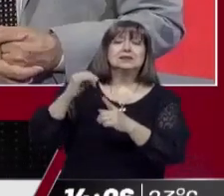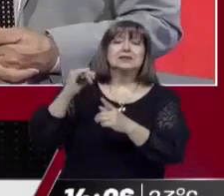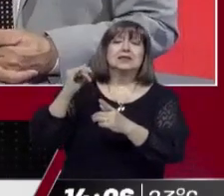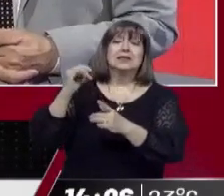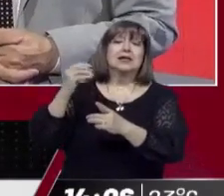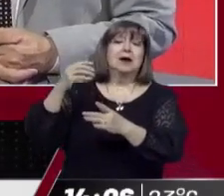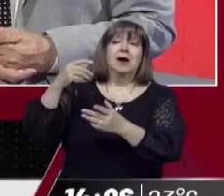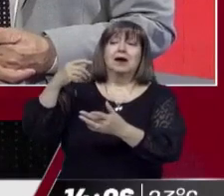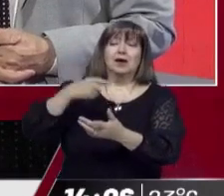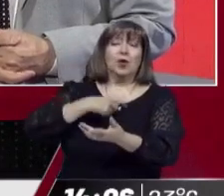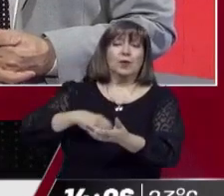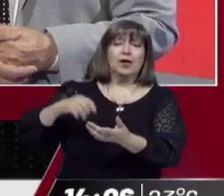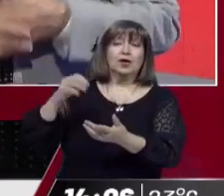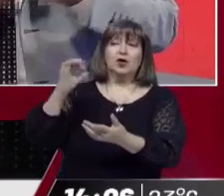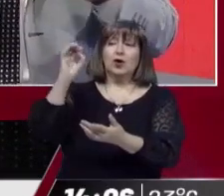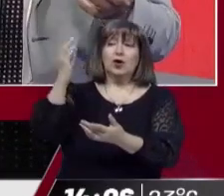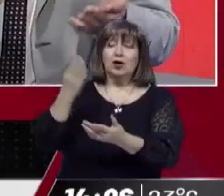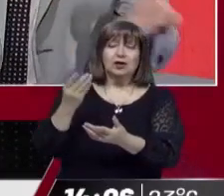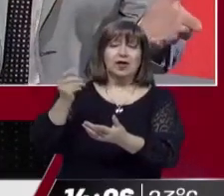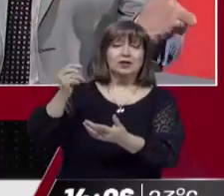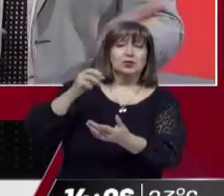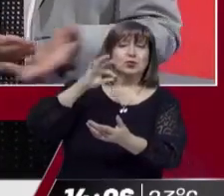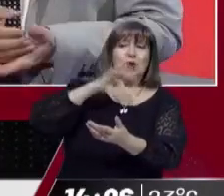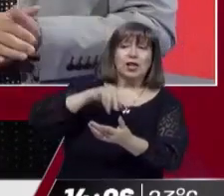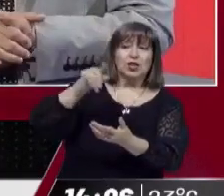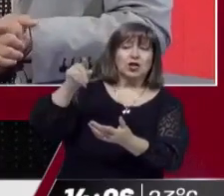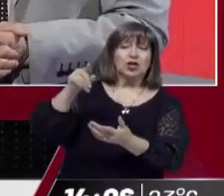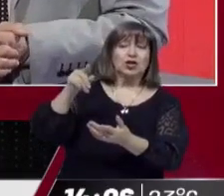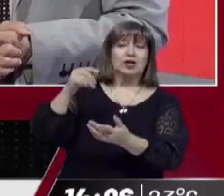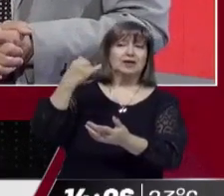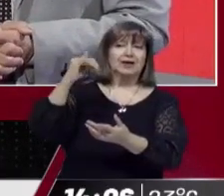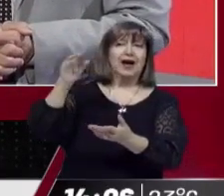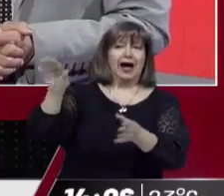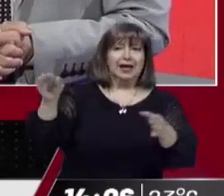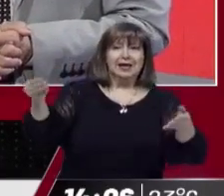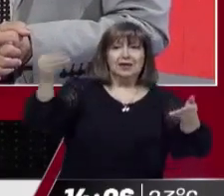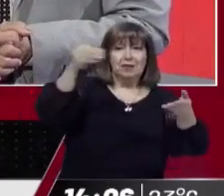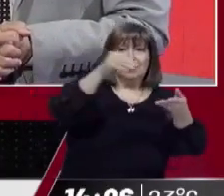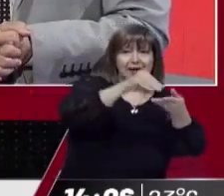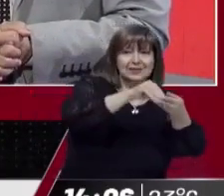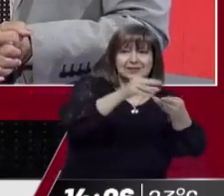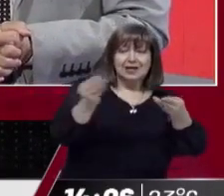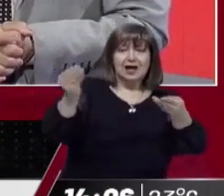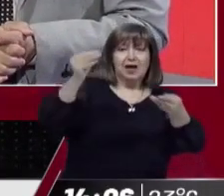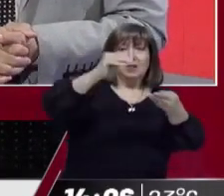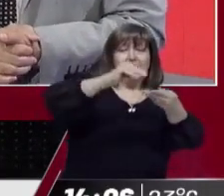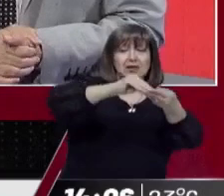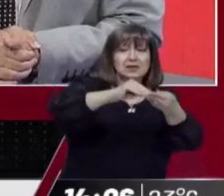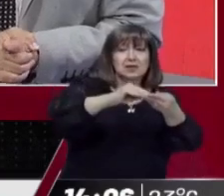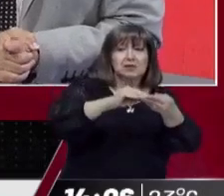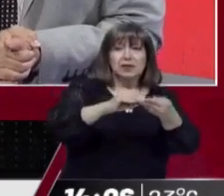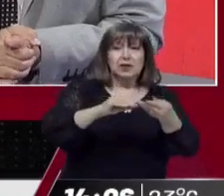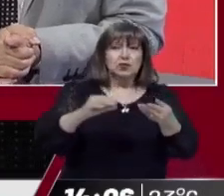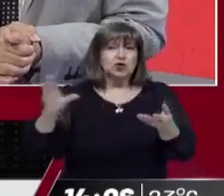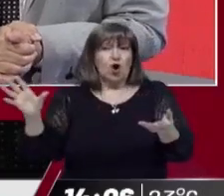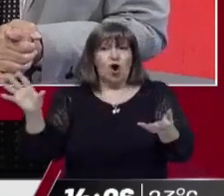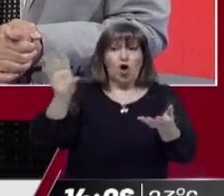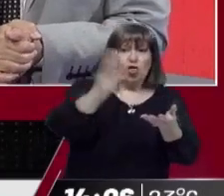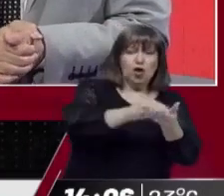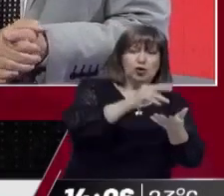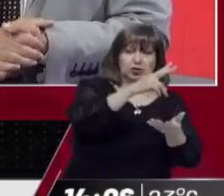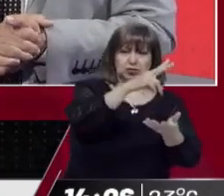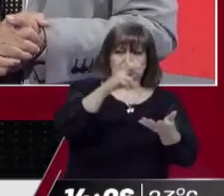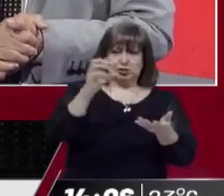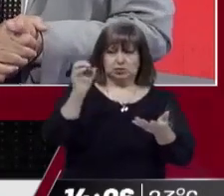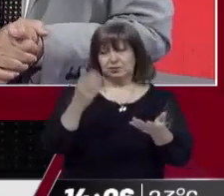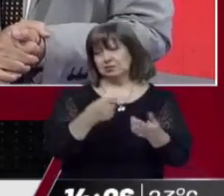a los estatales. Allí me parece que sería equitativo. A partir de esto, ¿hay marcha atrás en algo? ¿Qué puede pasar entre